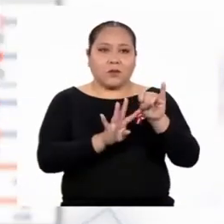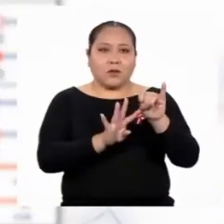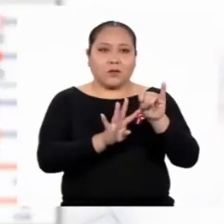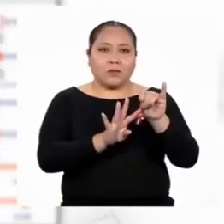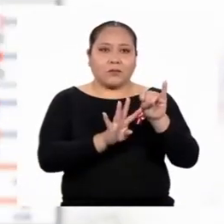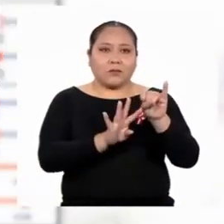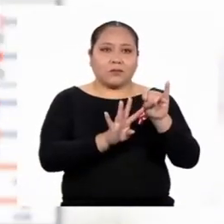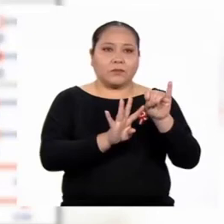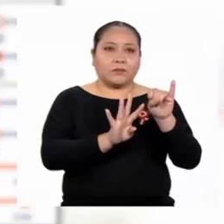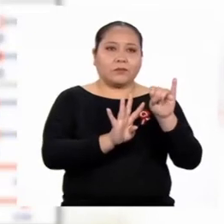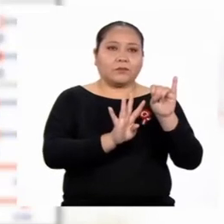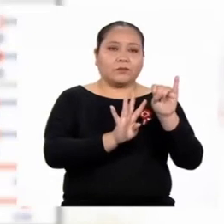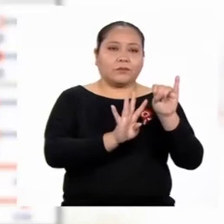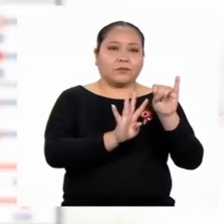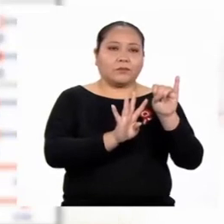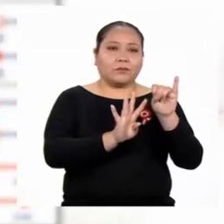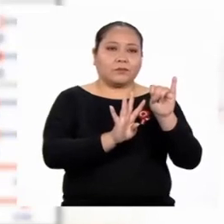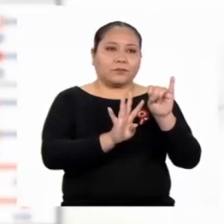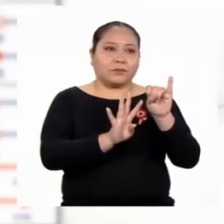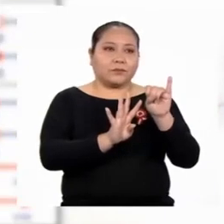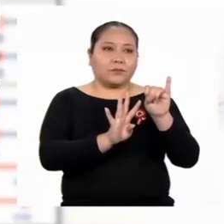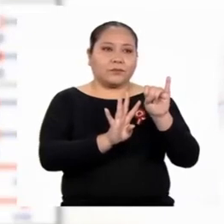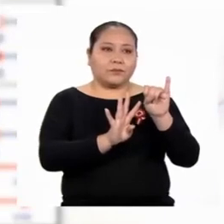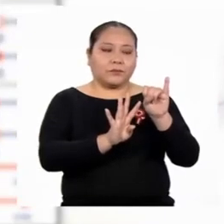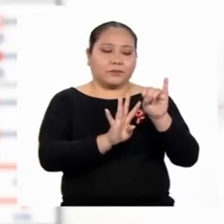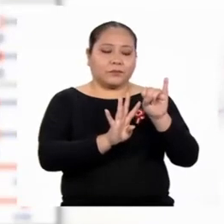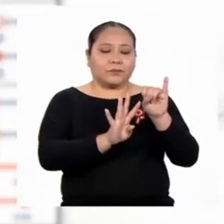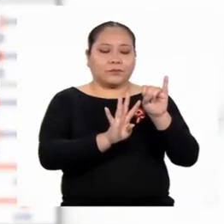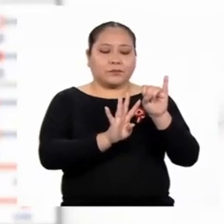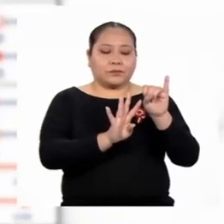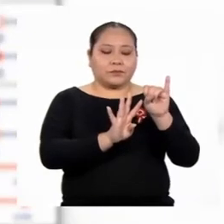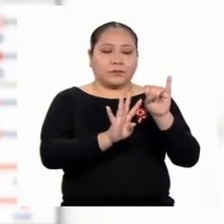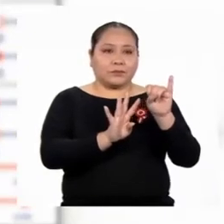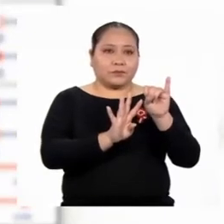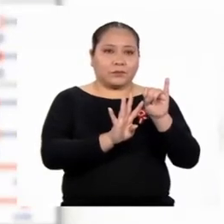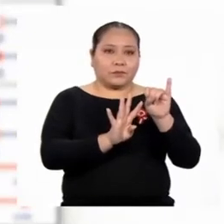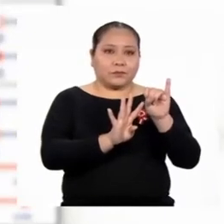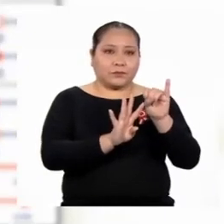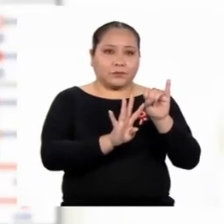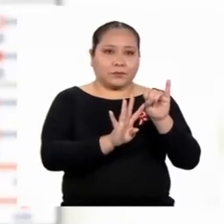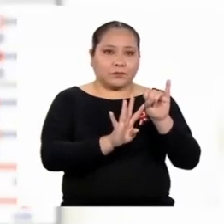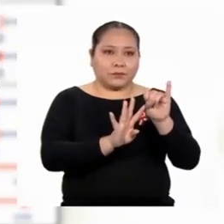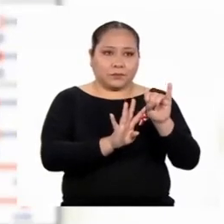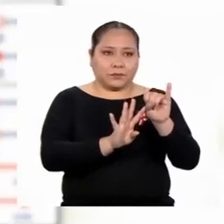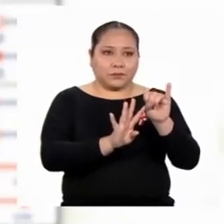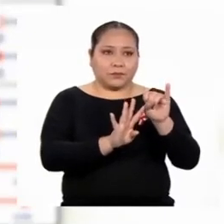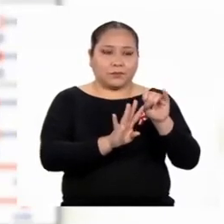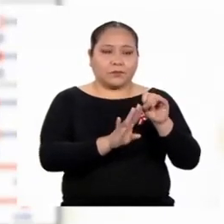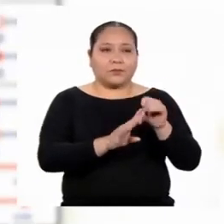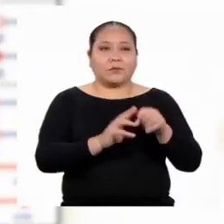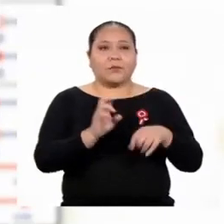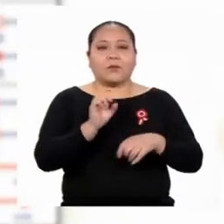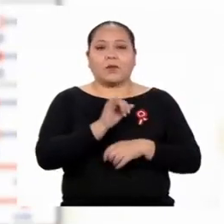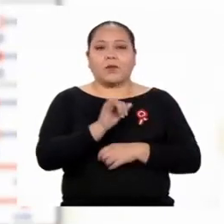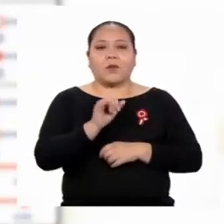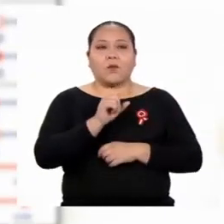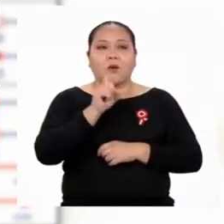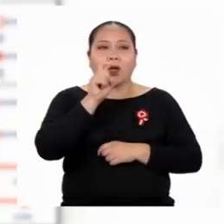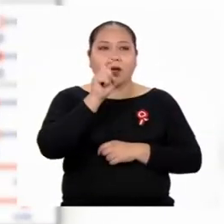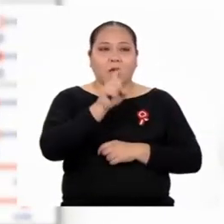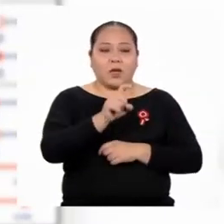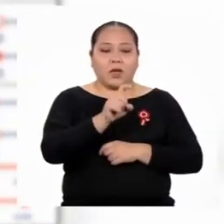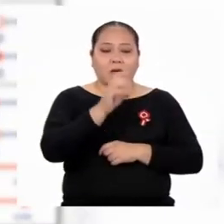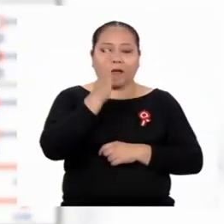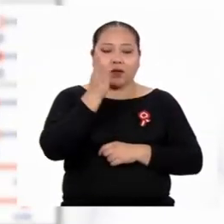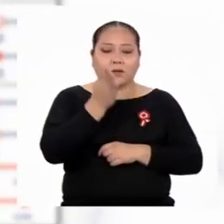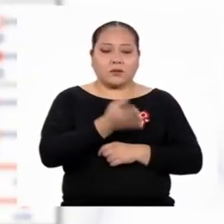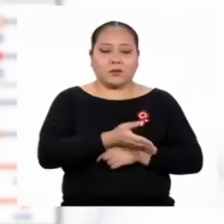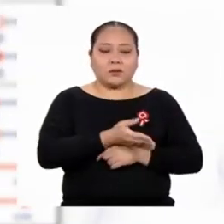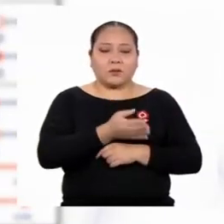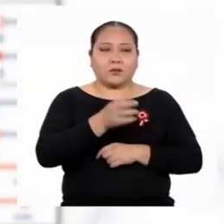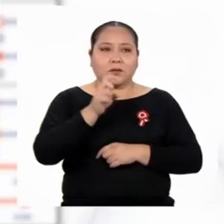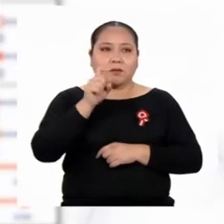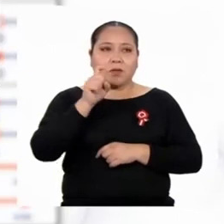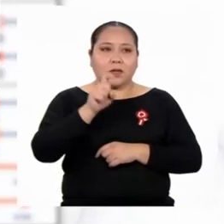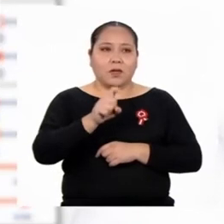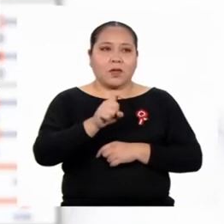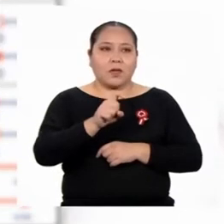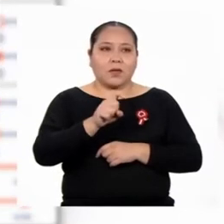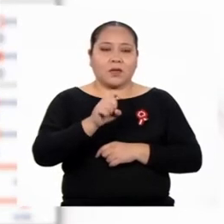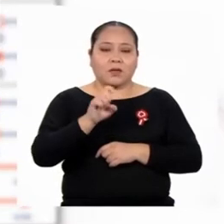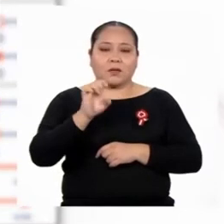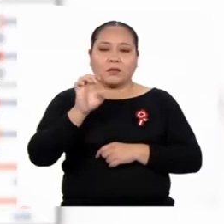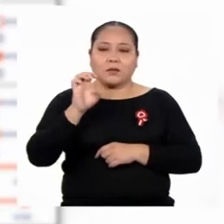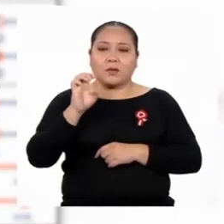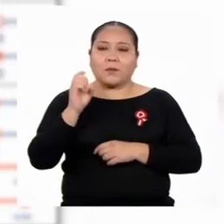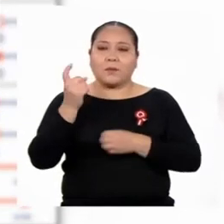conjuntista se simboliza de la siguiente manera. Intervalo 4 es igual a X, tal